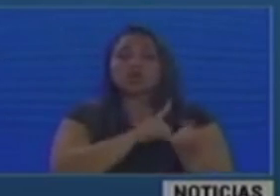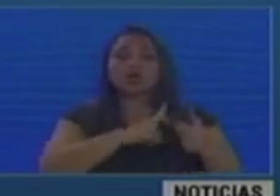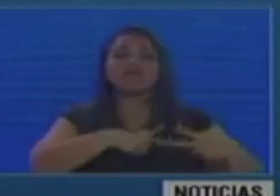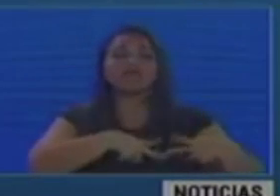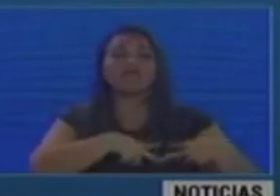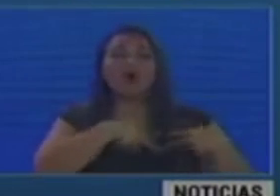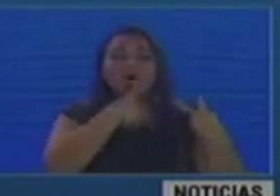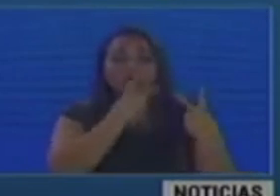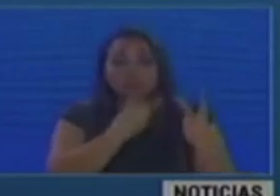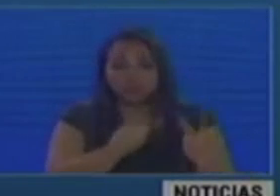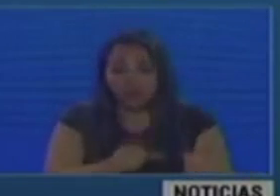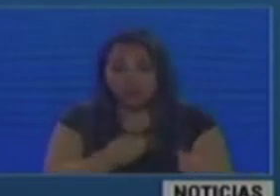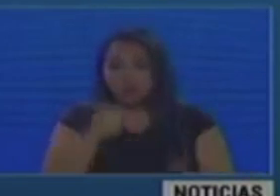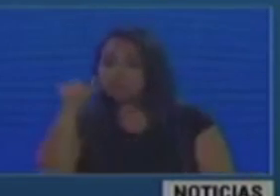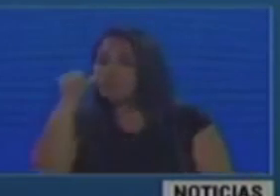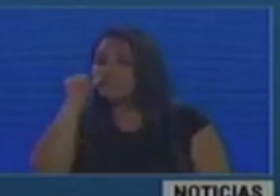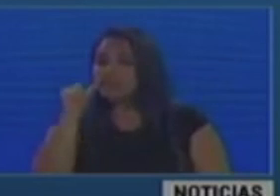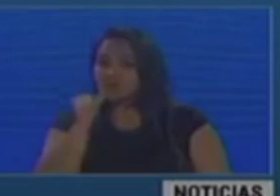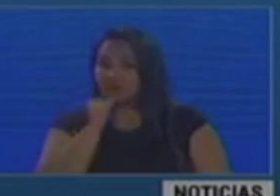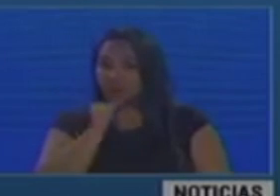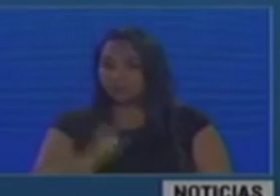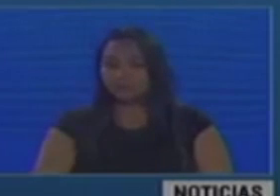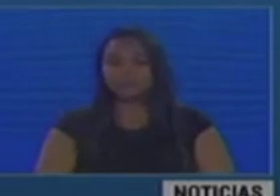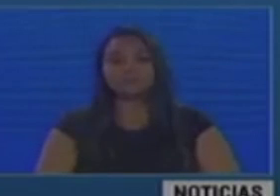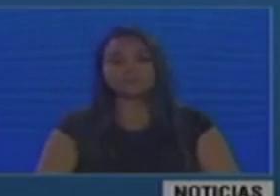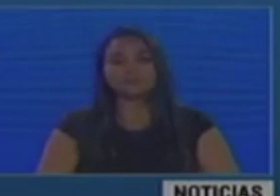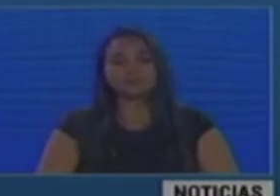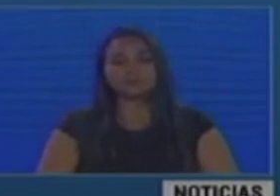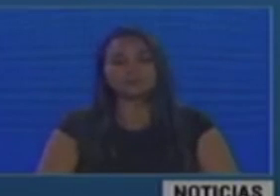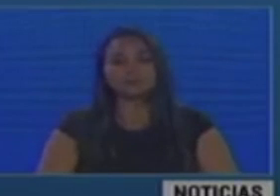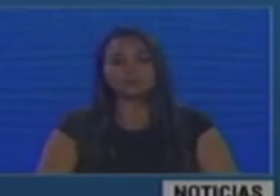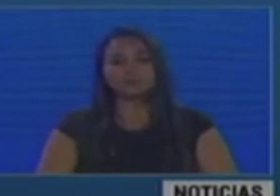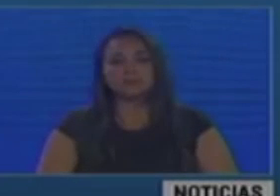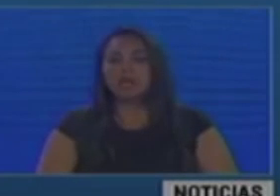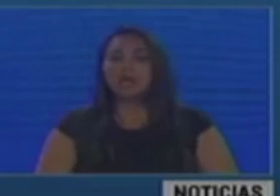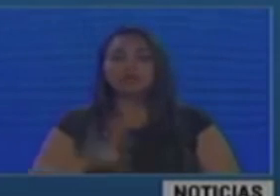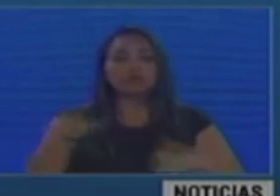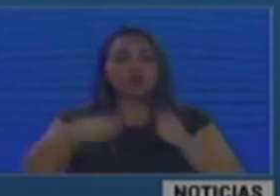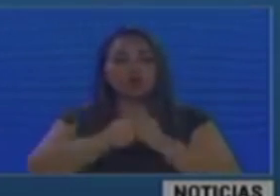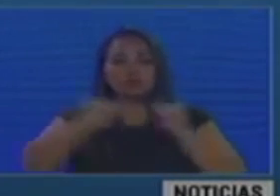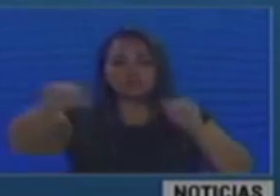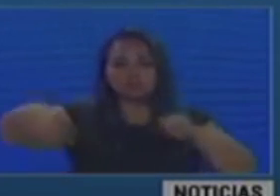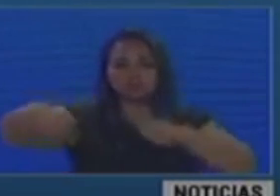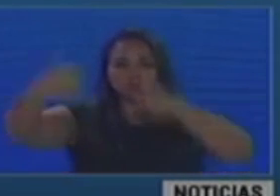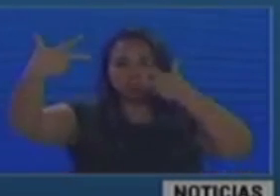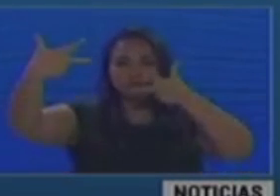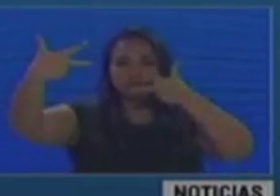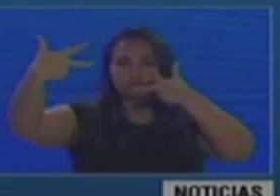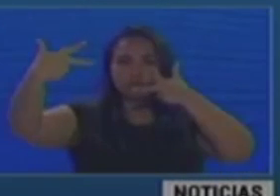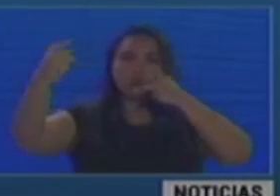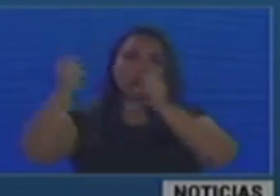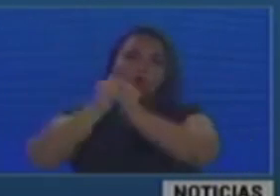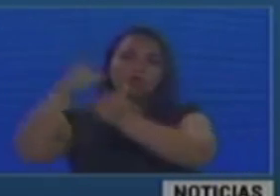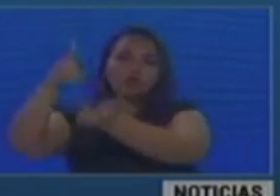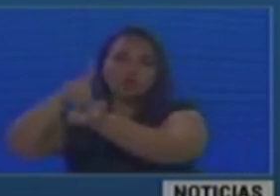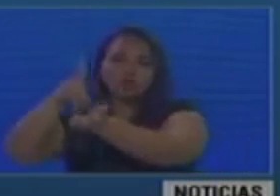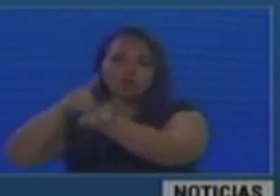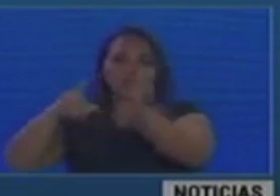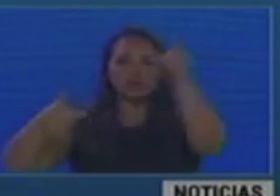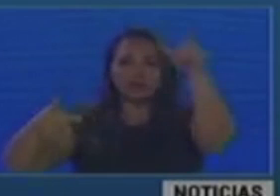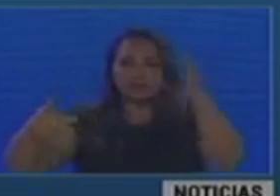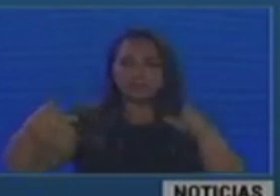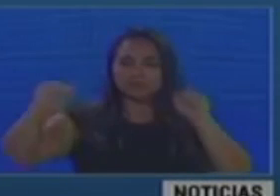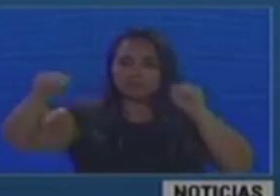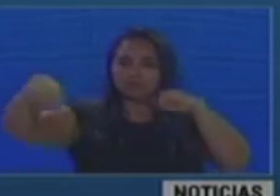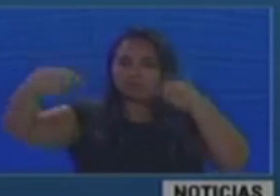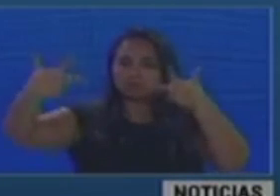voluntarios del sector privado. La consulta se hará por videoconferencia y ya están capacitándose